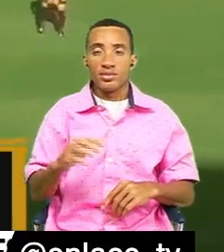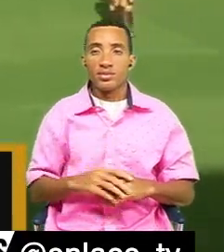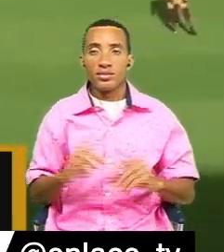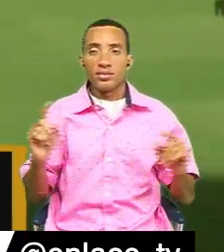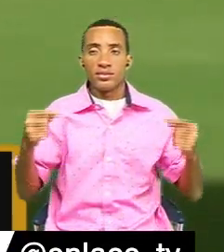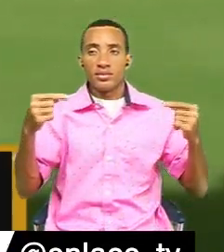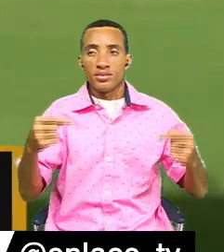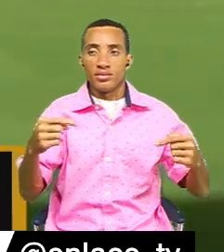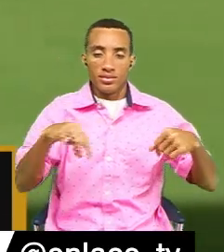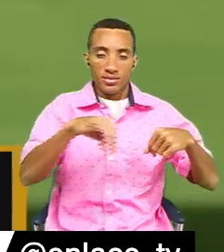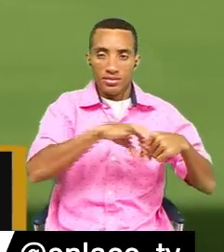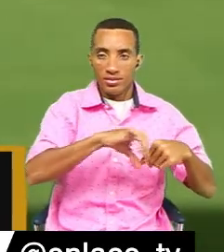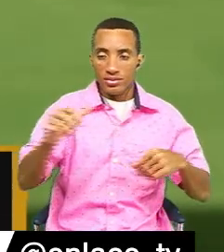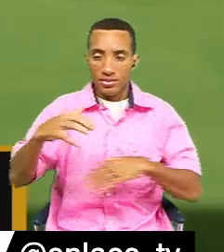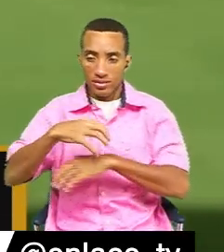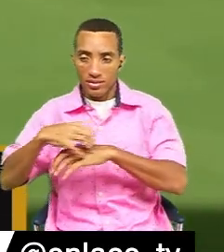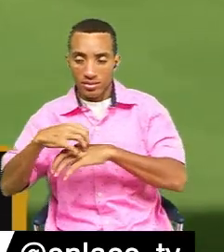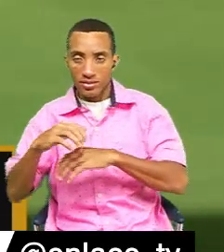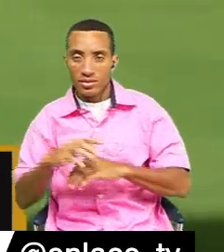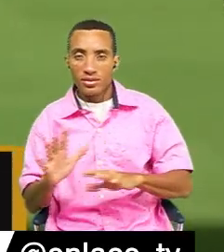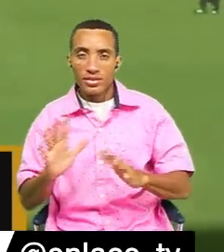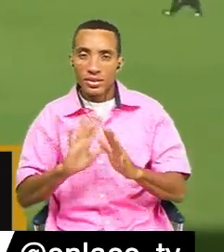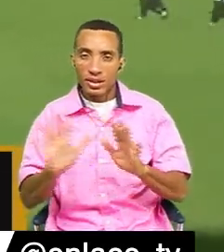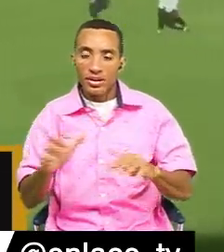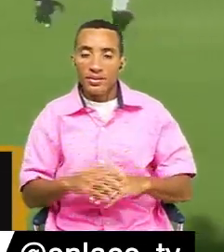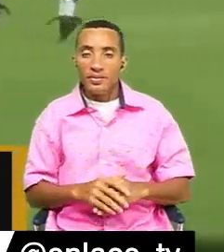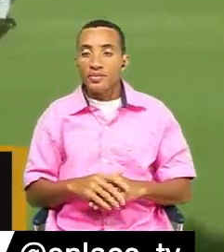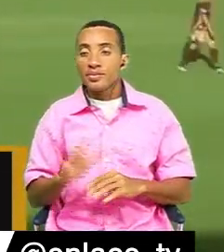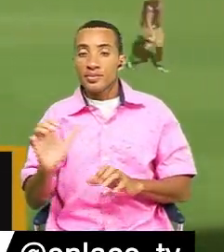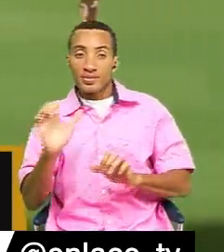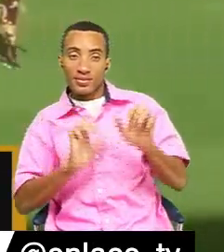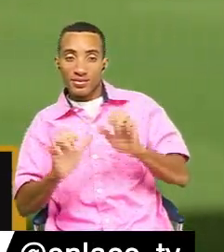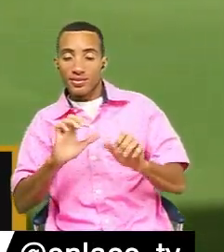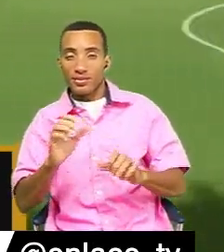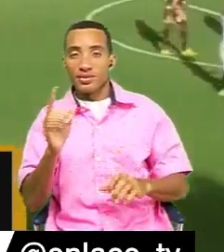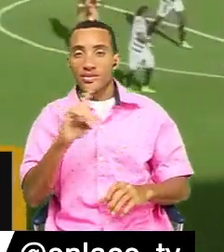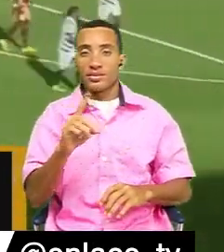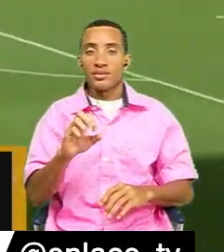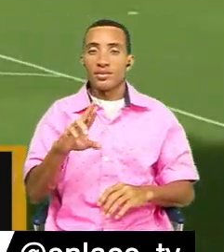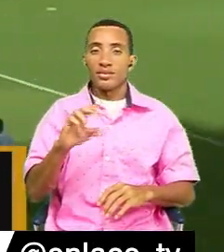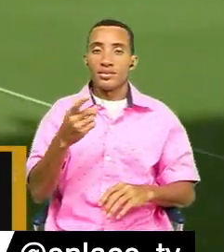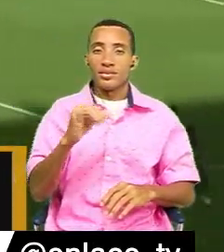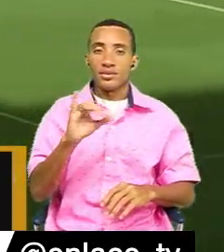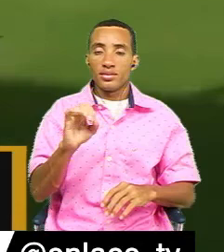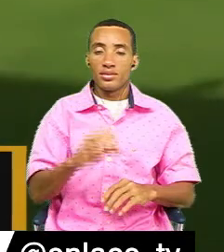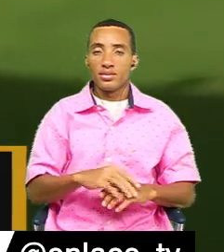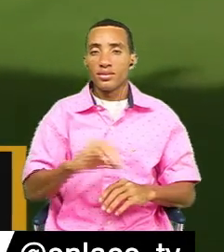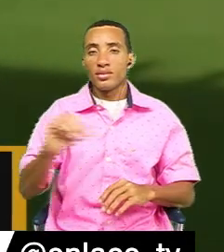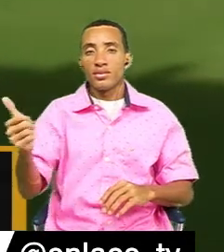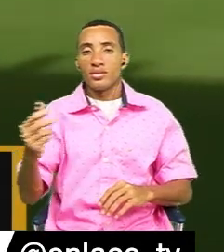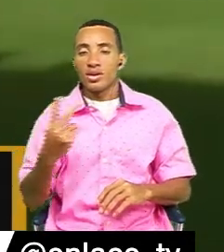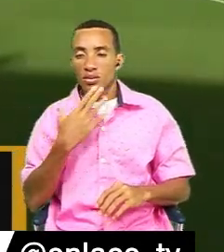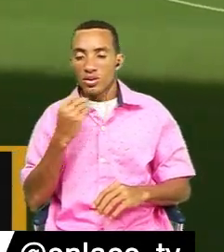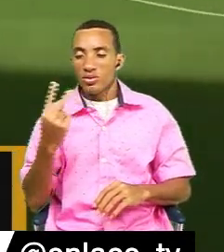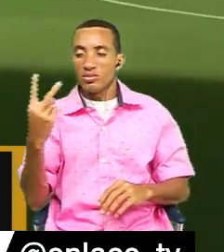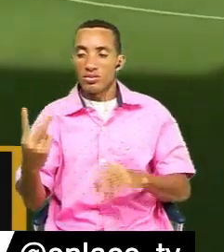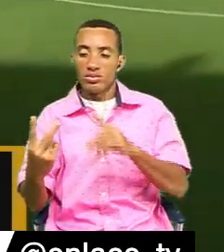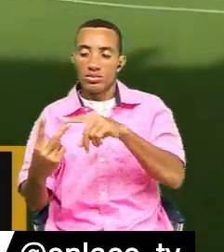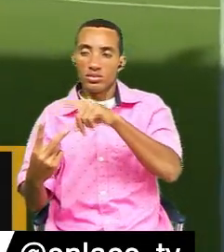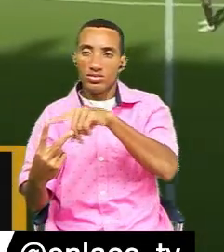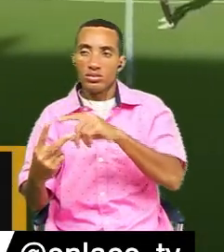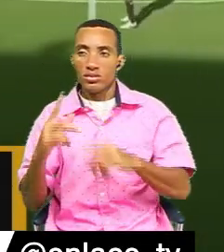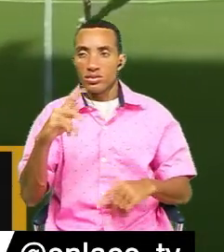Amarilla. Mencionó que en la defensa, pese a que está recuperado el zaguero Sergio Mosquera, le dio ritmo a la dupla Fainer Torijano y John Valencia.